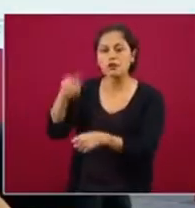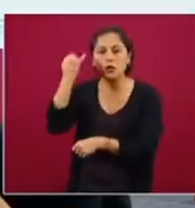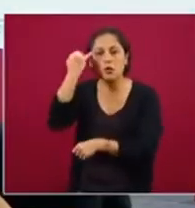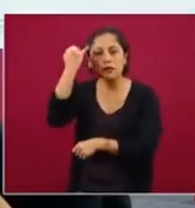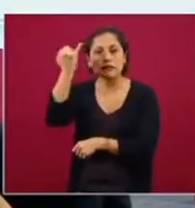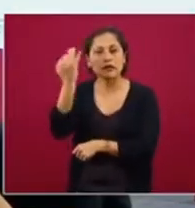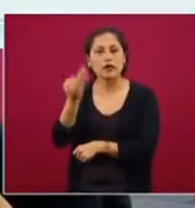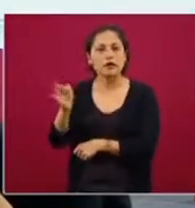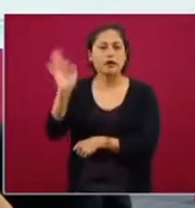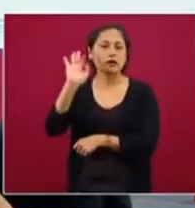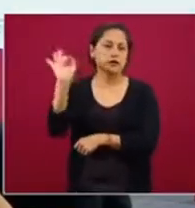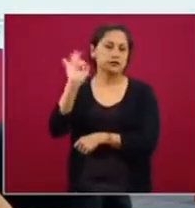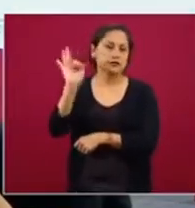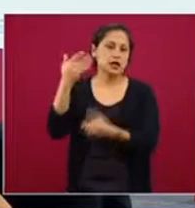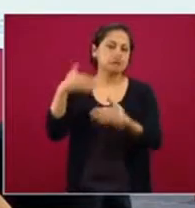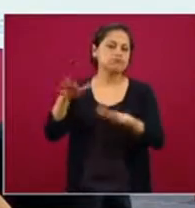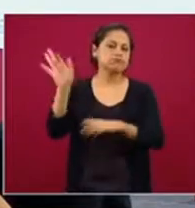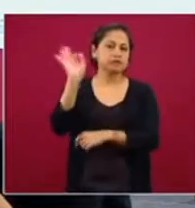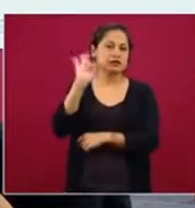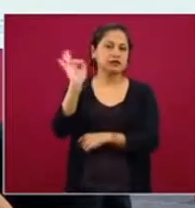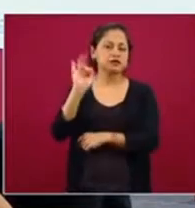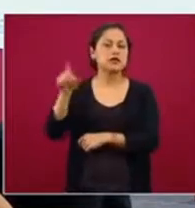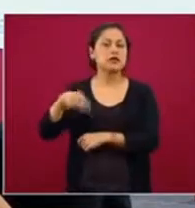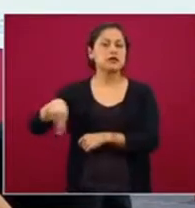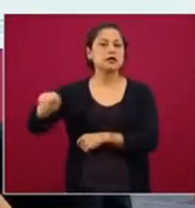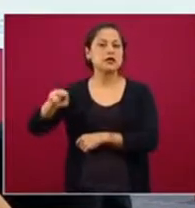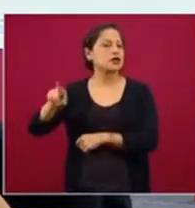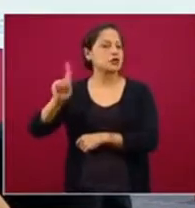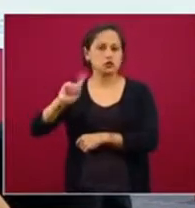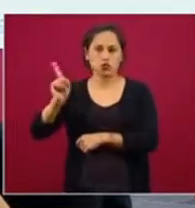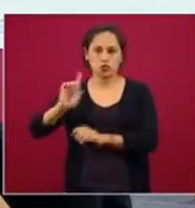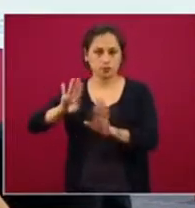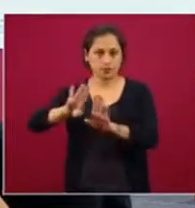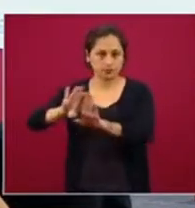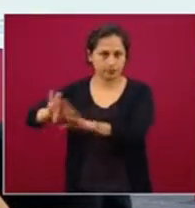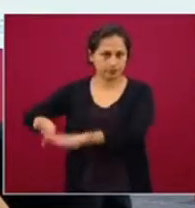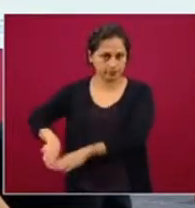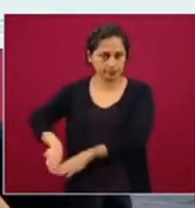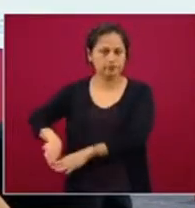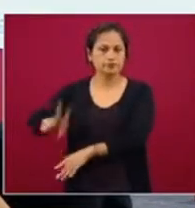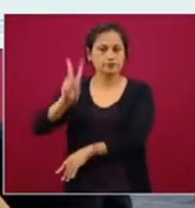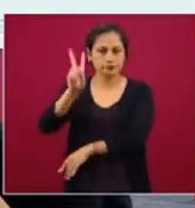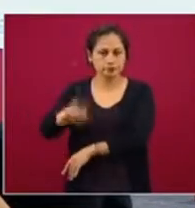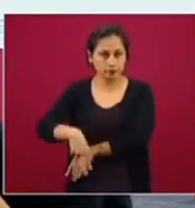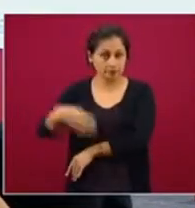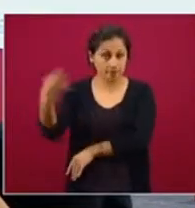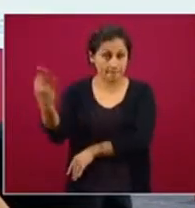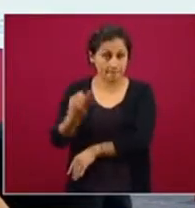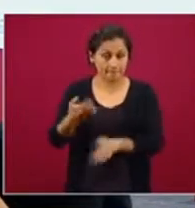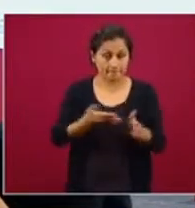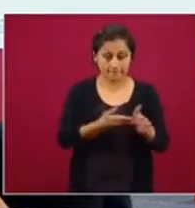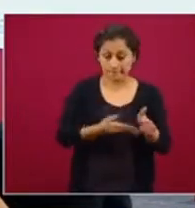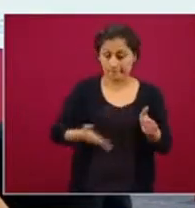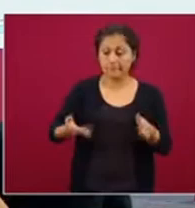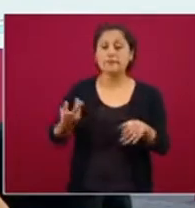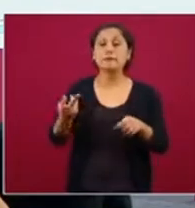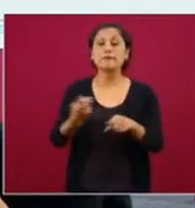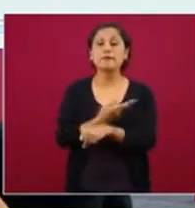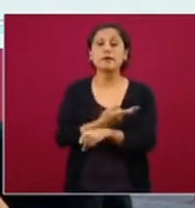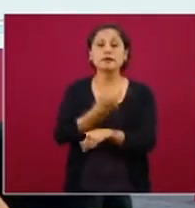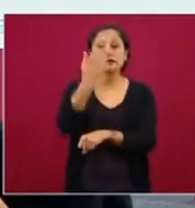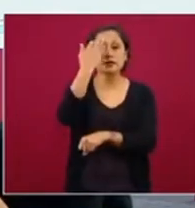ausencia de la Jornada Nacional de Sana Distancia, sino lo vamos a comparar con lo que ocurrió en otros países